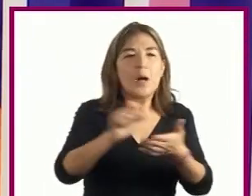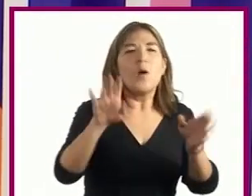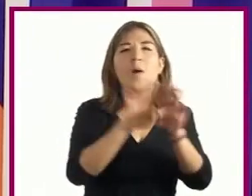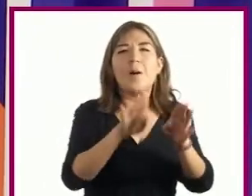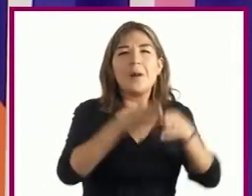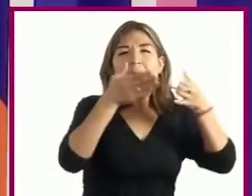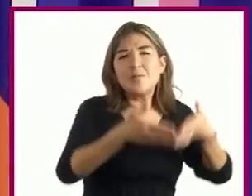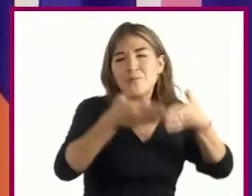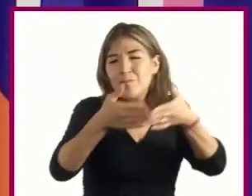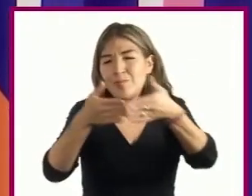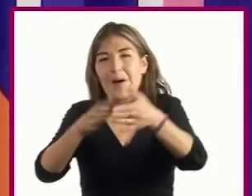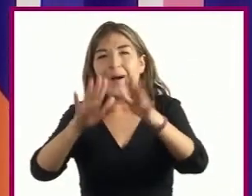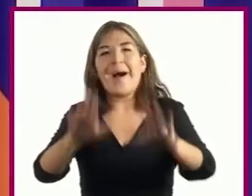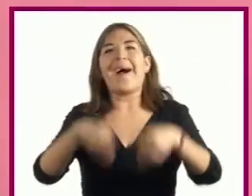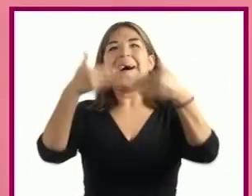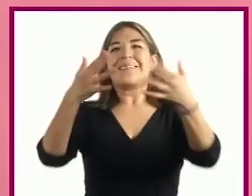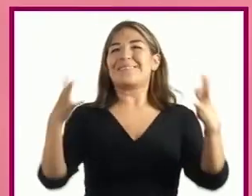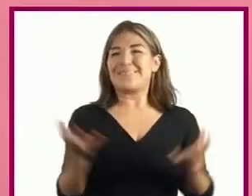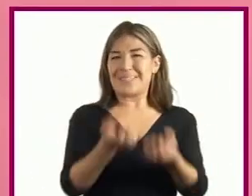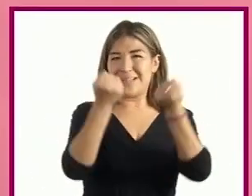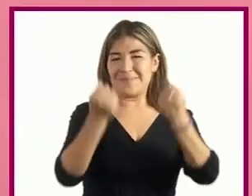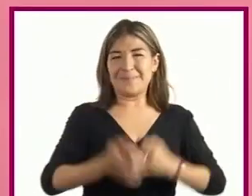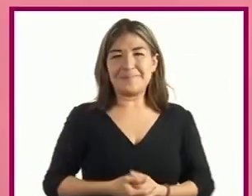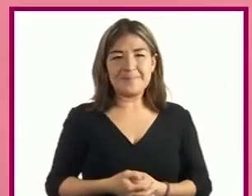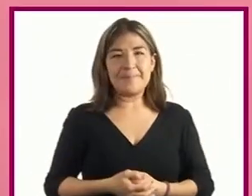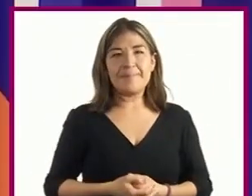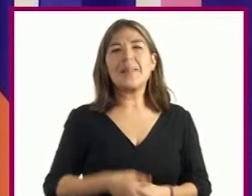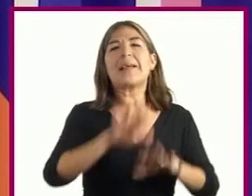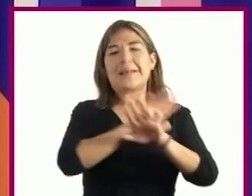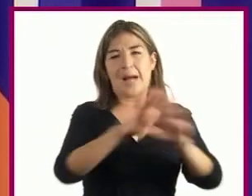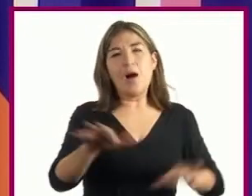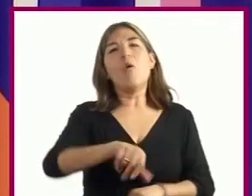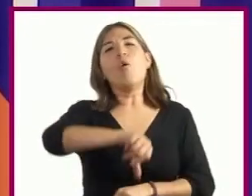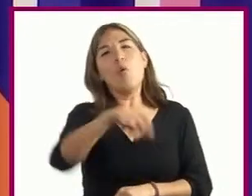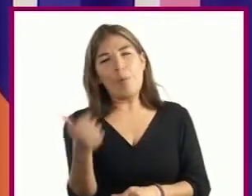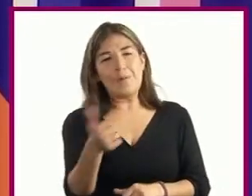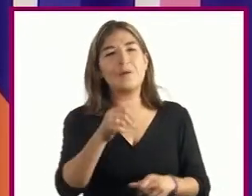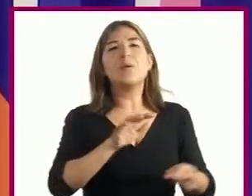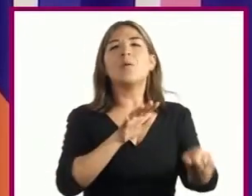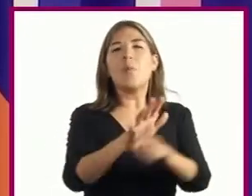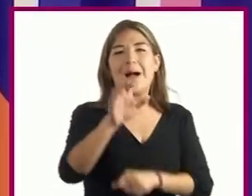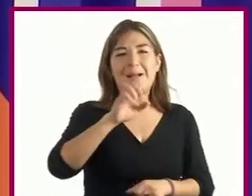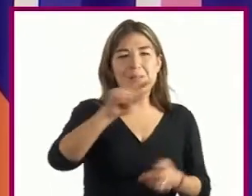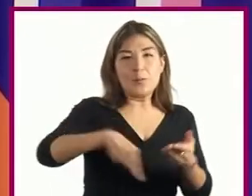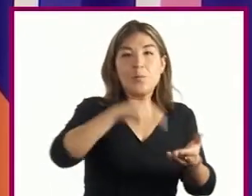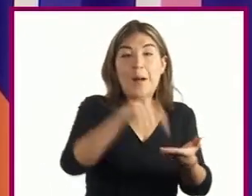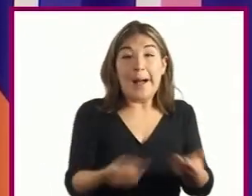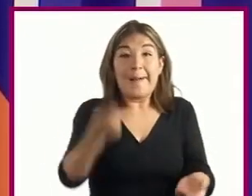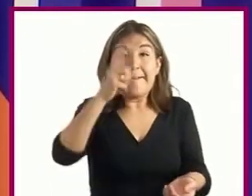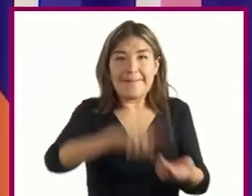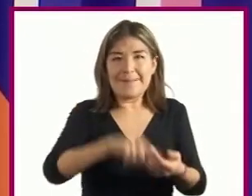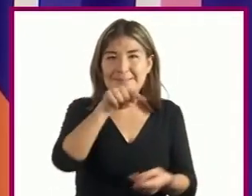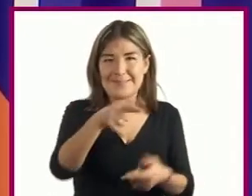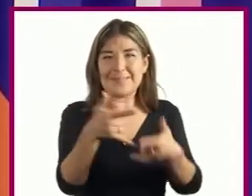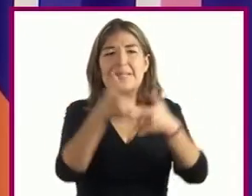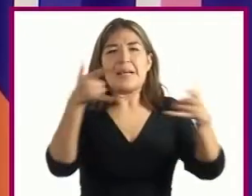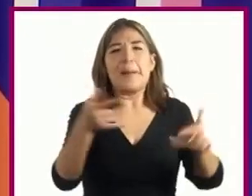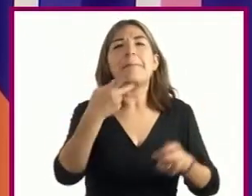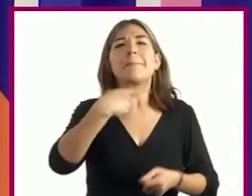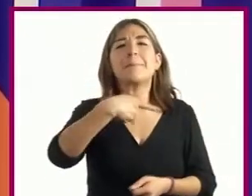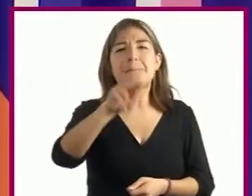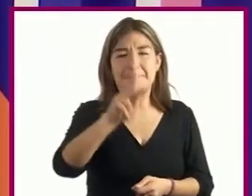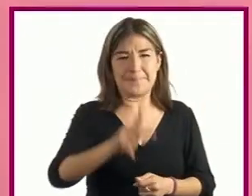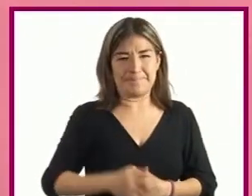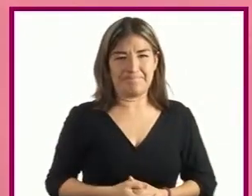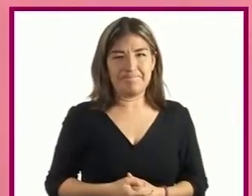y vemos cómo logra salvarse. Ahora bien, ya tenemos la definición de espacio dentro de la historieta,